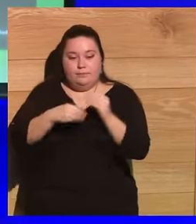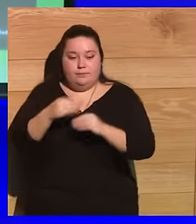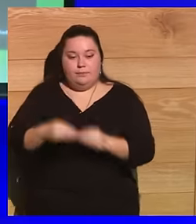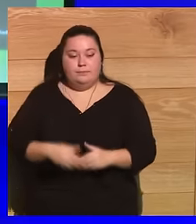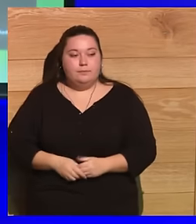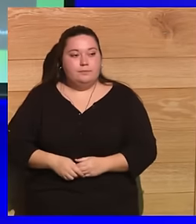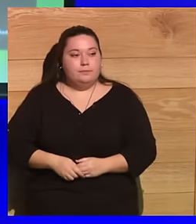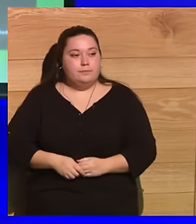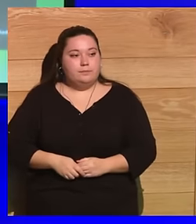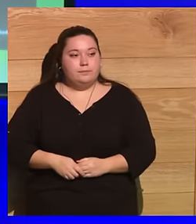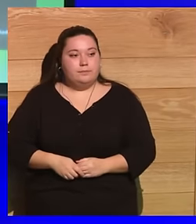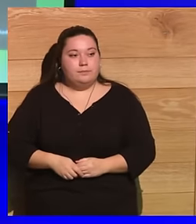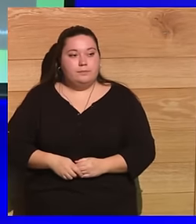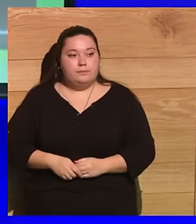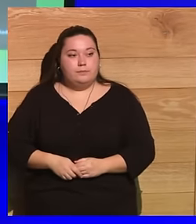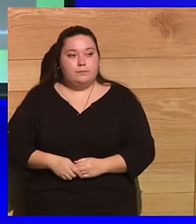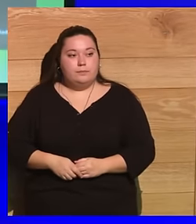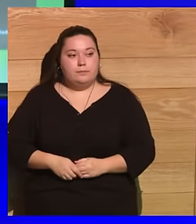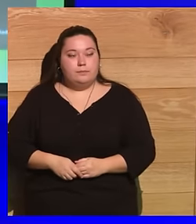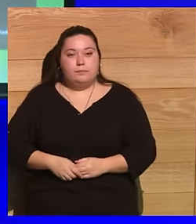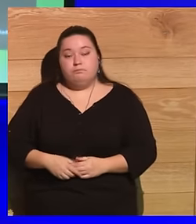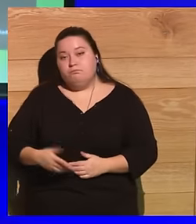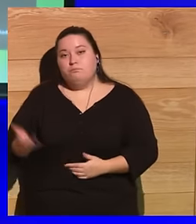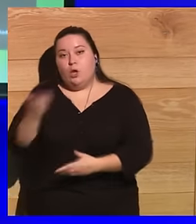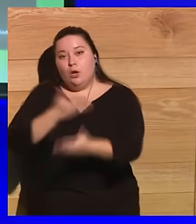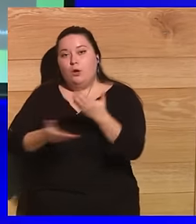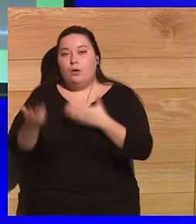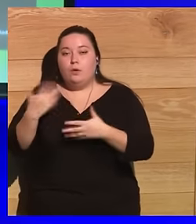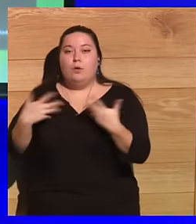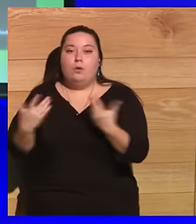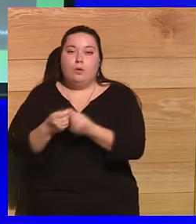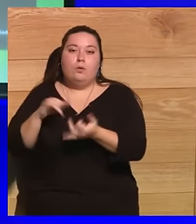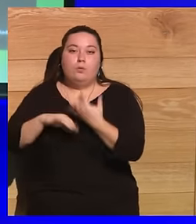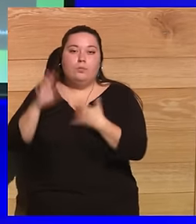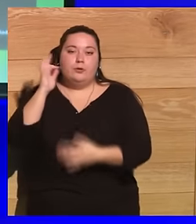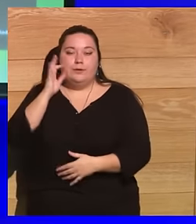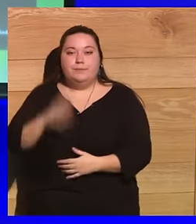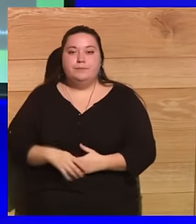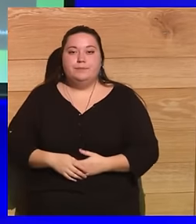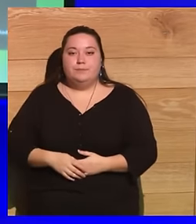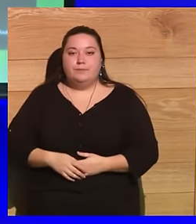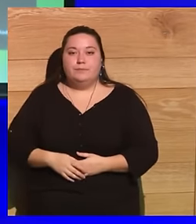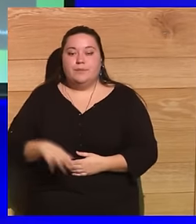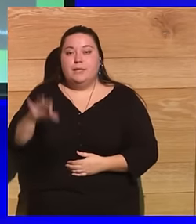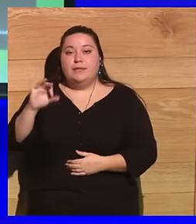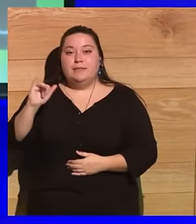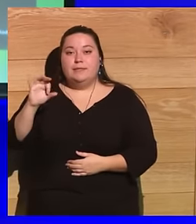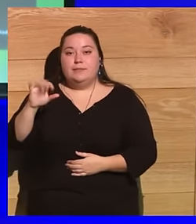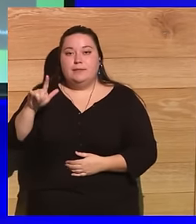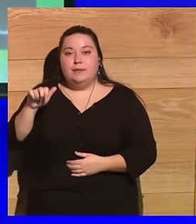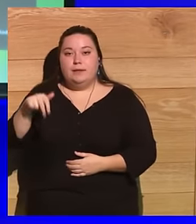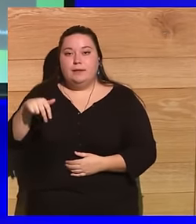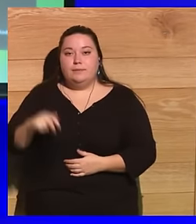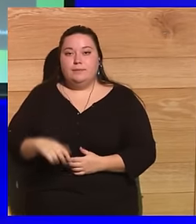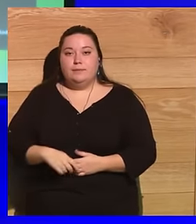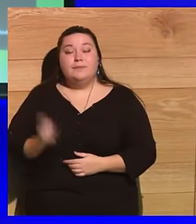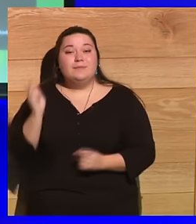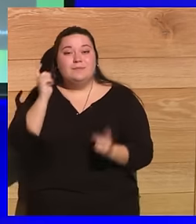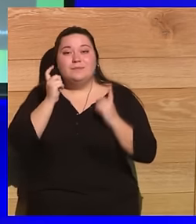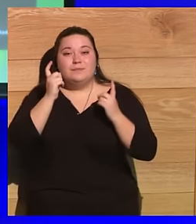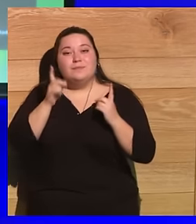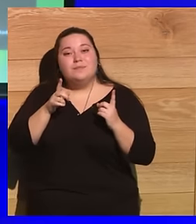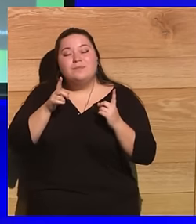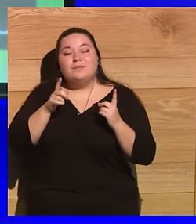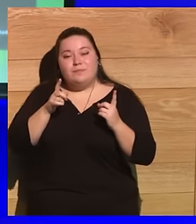cual ahí es donde pasan muchas cosas. Sí, siguió colaborando con su esposa, Ghislaine, y Ghislaine estaba tratando